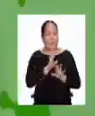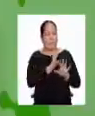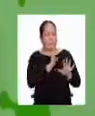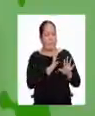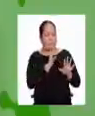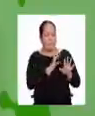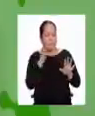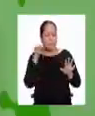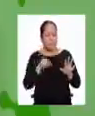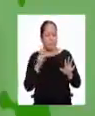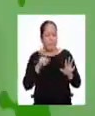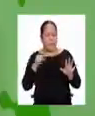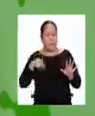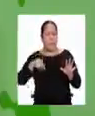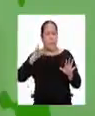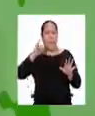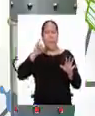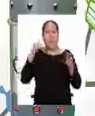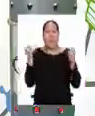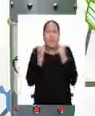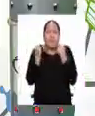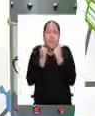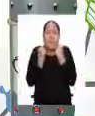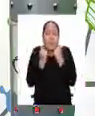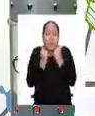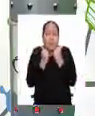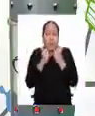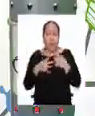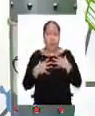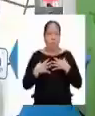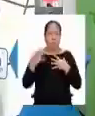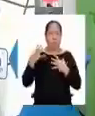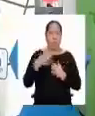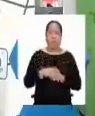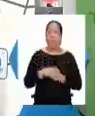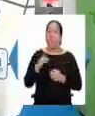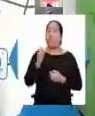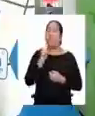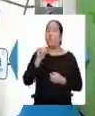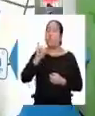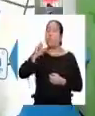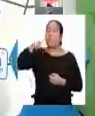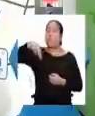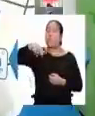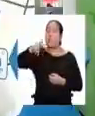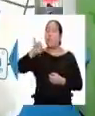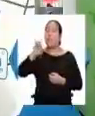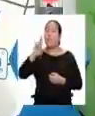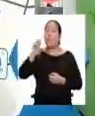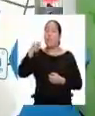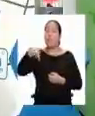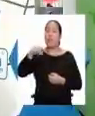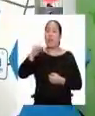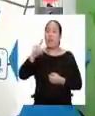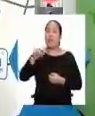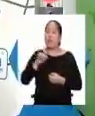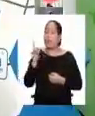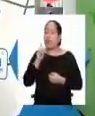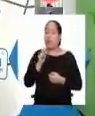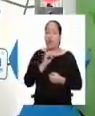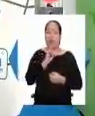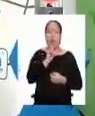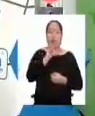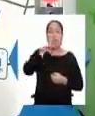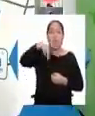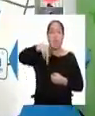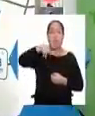si es invernadero, ¿no debería ser más frío? No. No es invernadero, es invernadero. Oh. Y